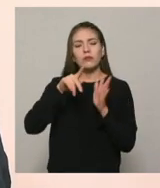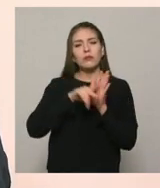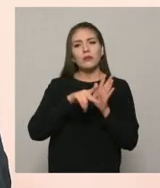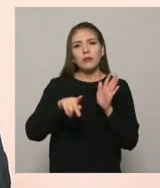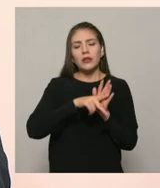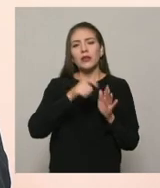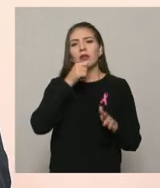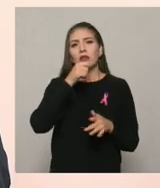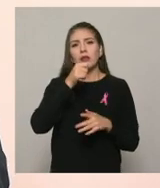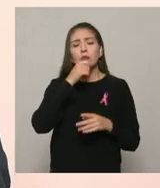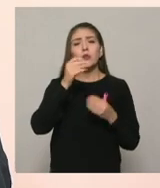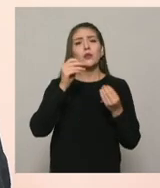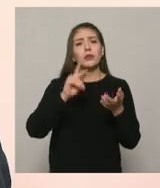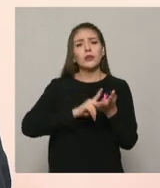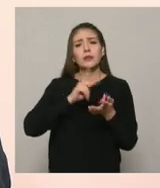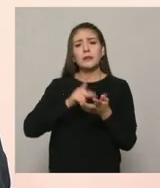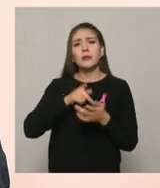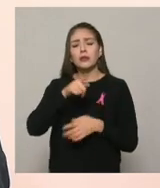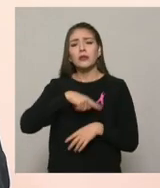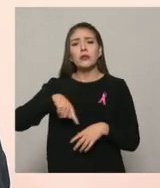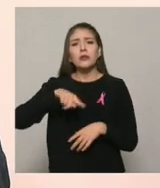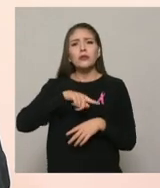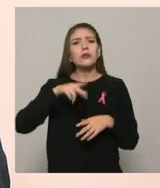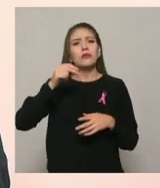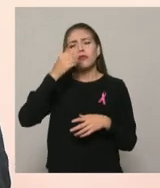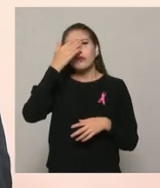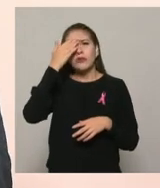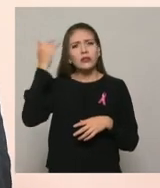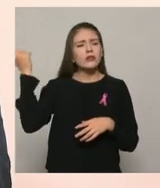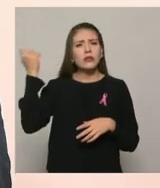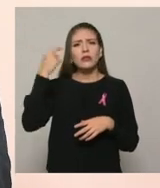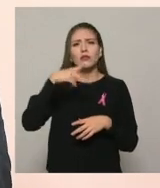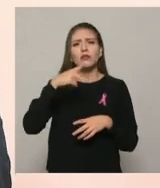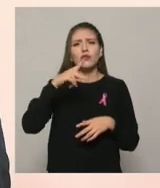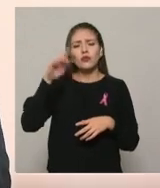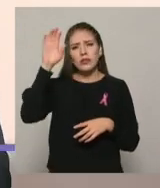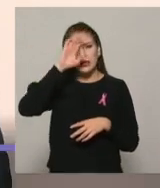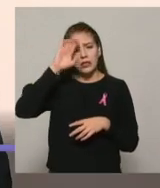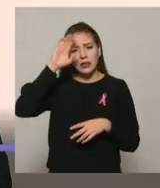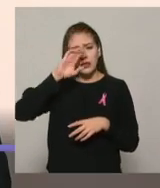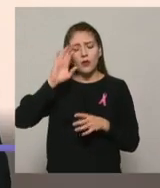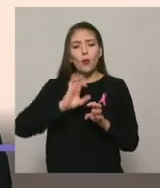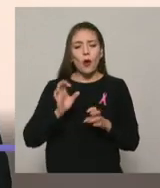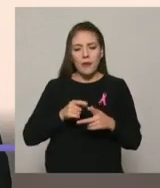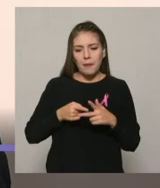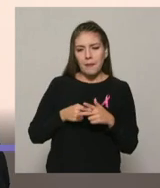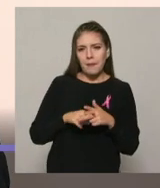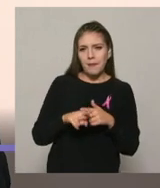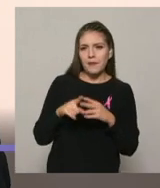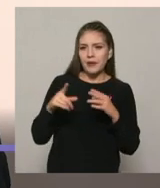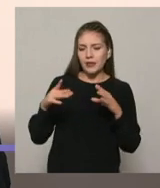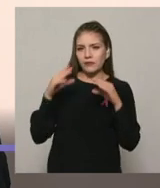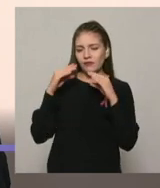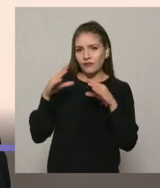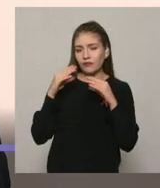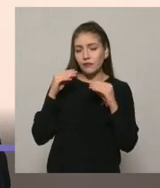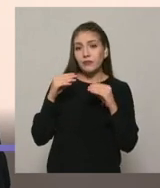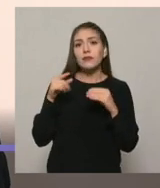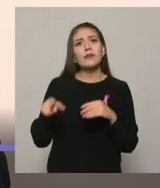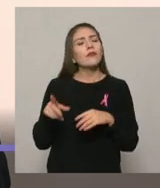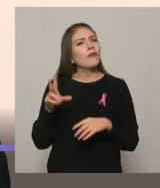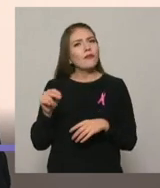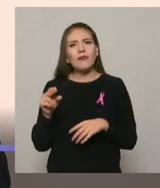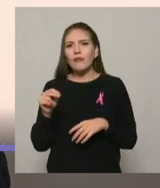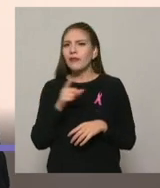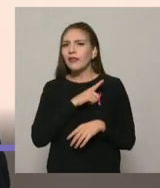veces los periodistas estamos ajenos a los conocimientos científicos en nuestra formación. Y esto no debe ser así, debemos tener